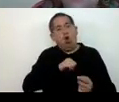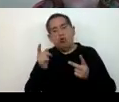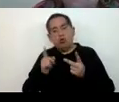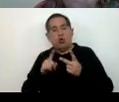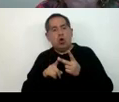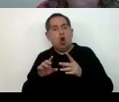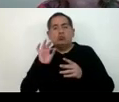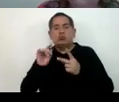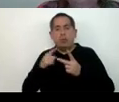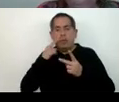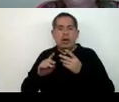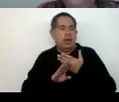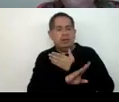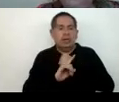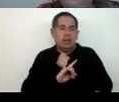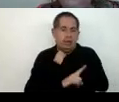anticonceptivas.